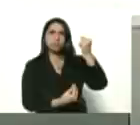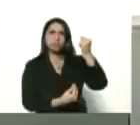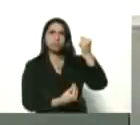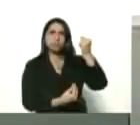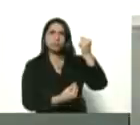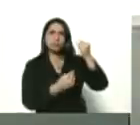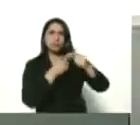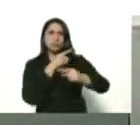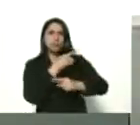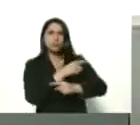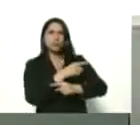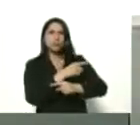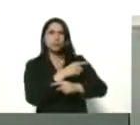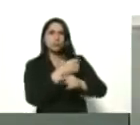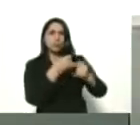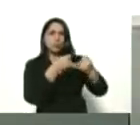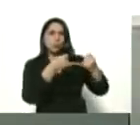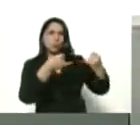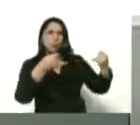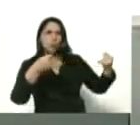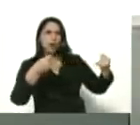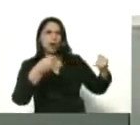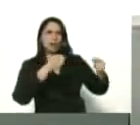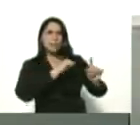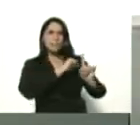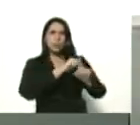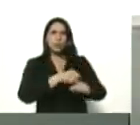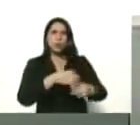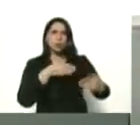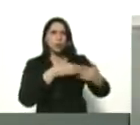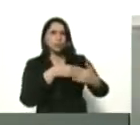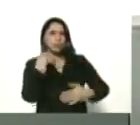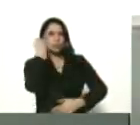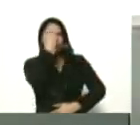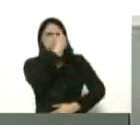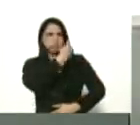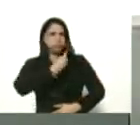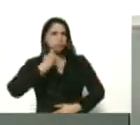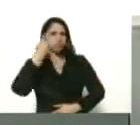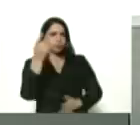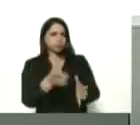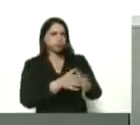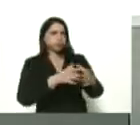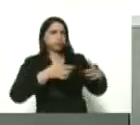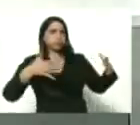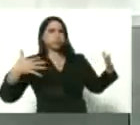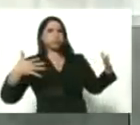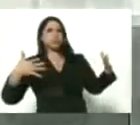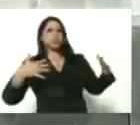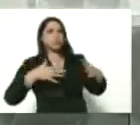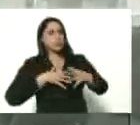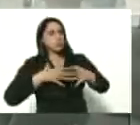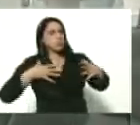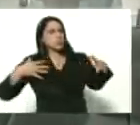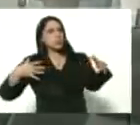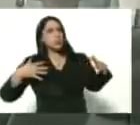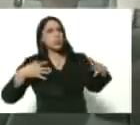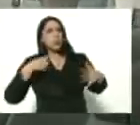En tus cuerdas dispondrás saetas contra sus rostros. Engrandécete, oh Jehová, en tu